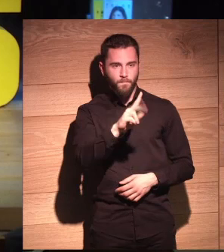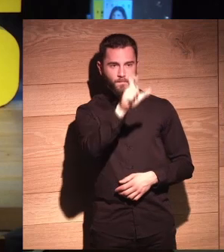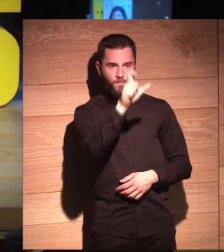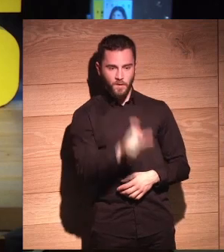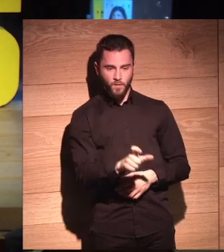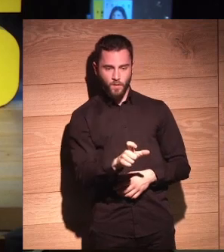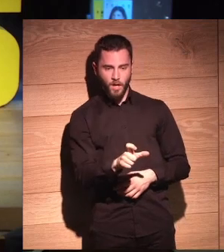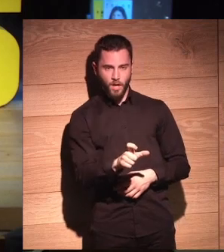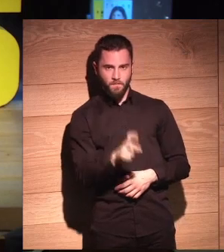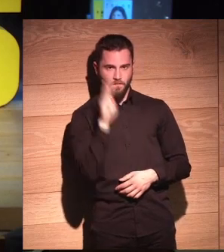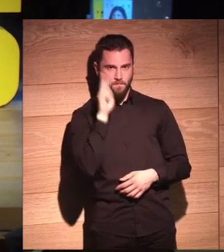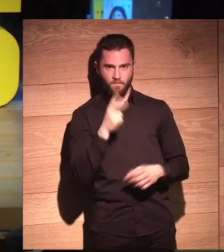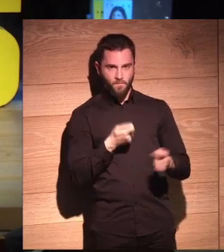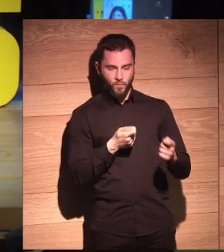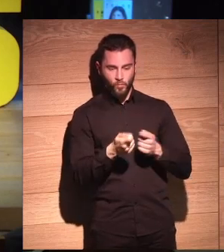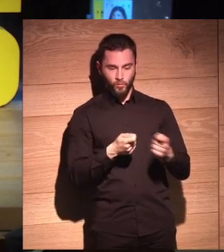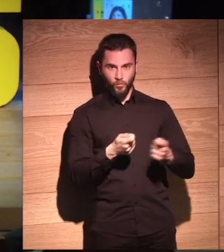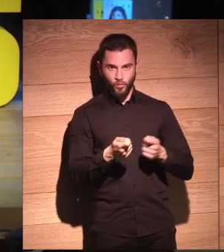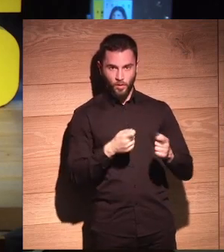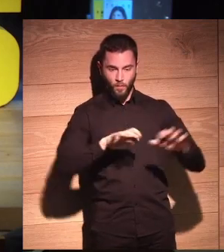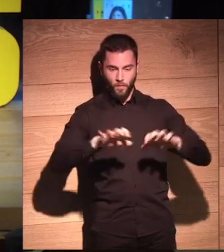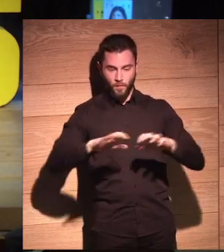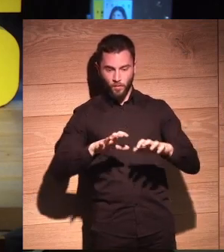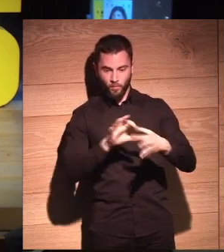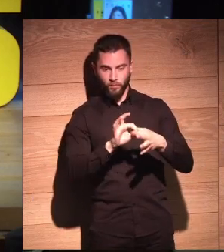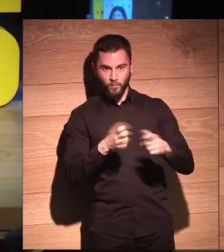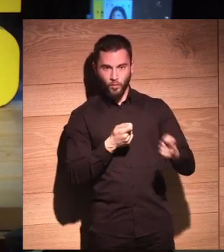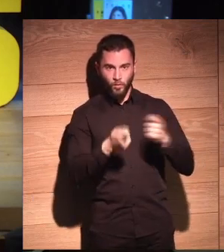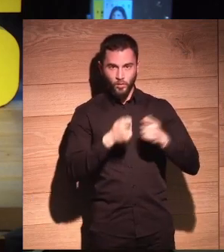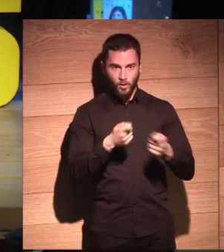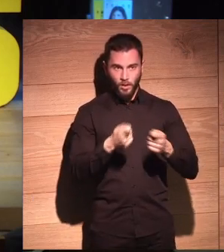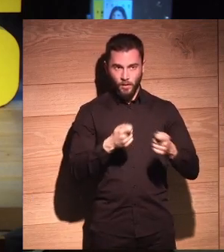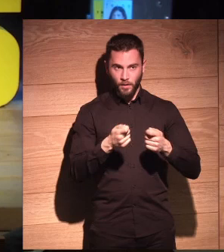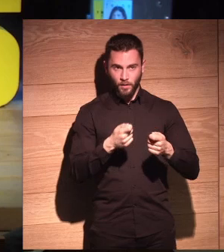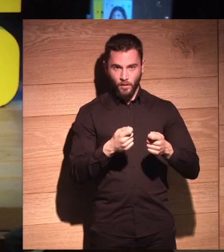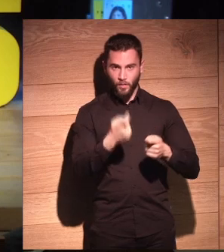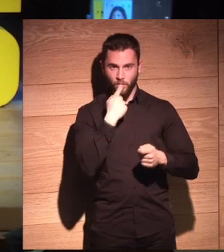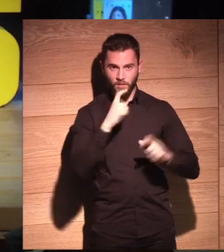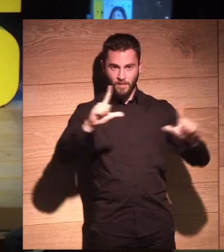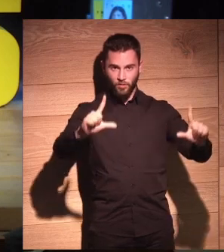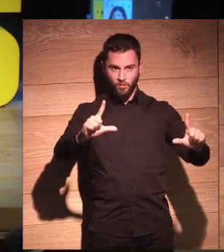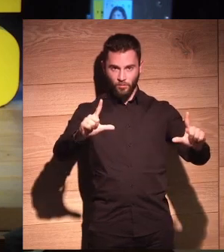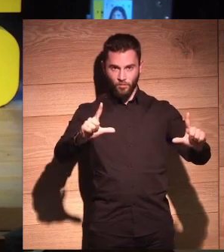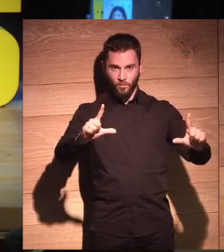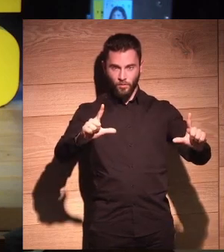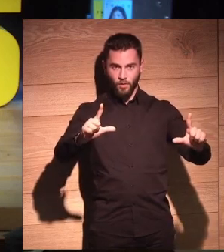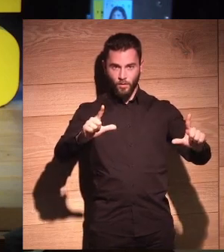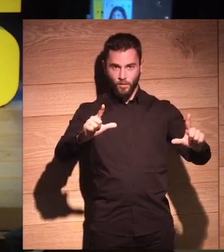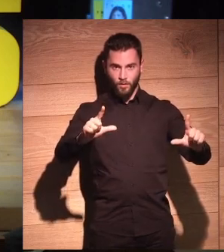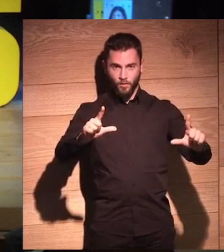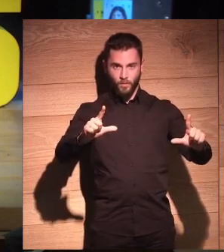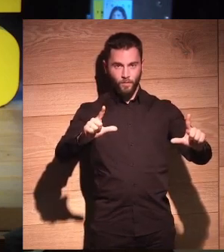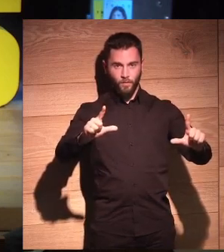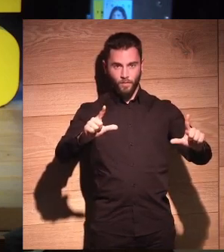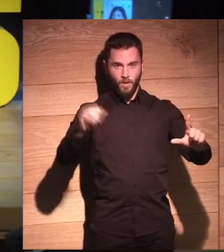persona del cuerpo, uno lo controla mediante el movimiento, se ve reflejado en un espejo y sabemos a lo largo